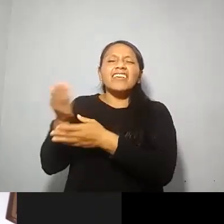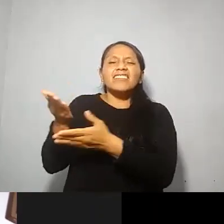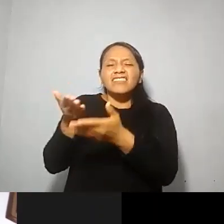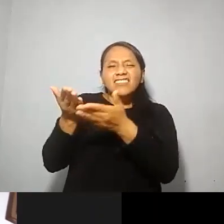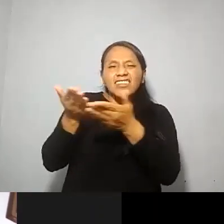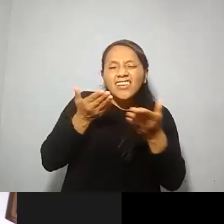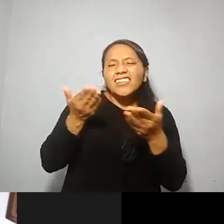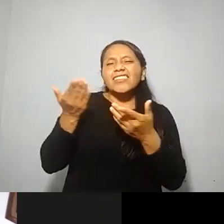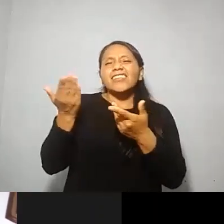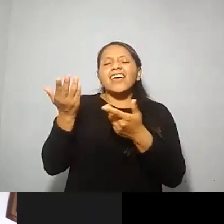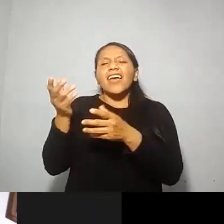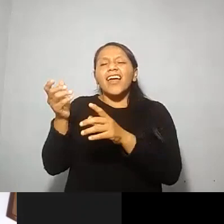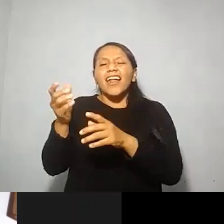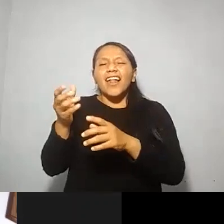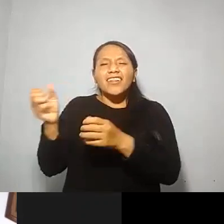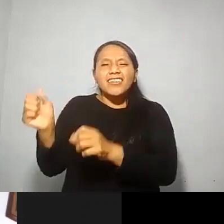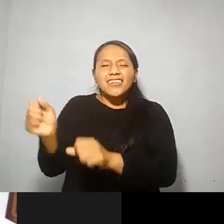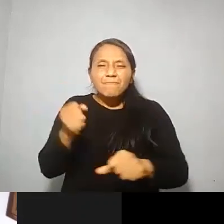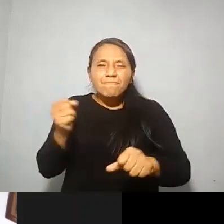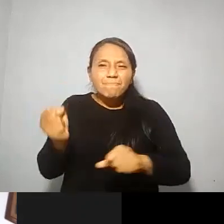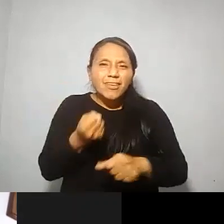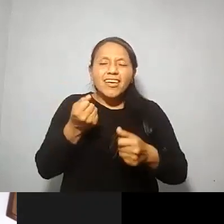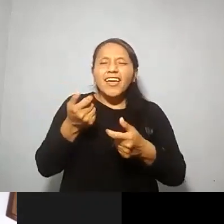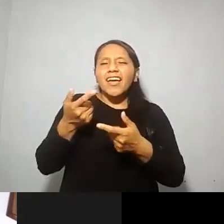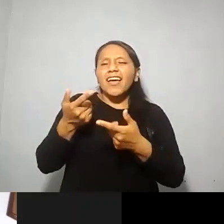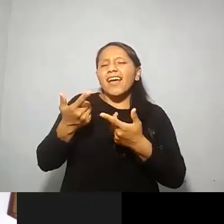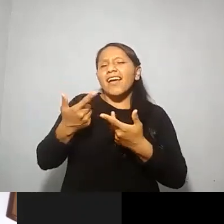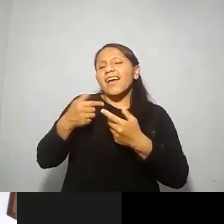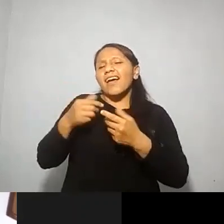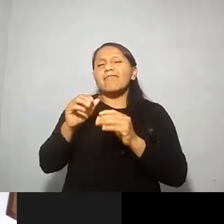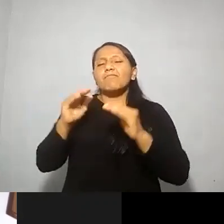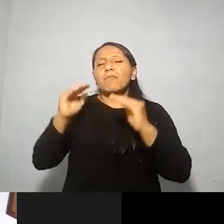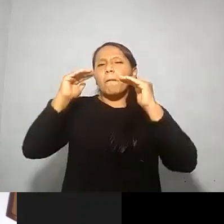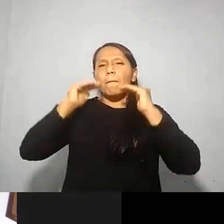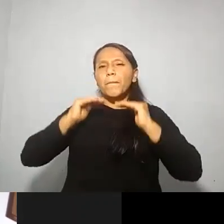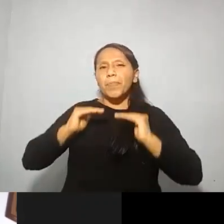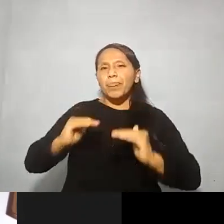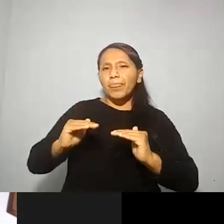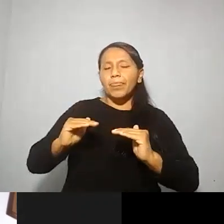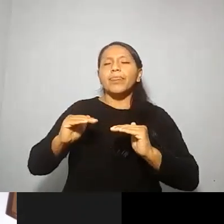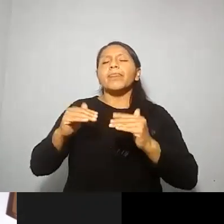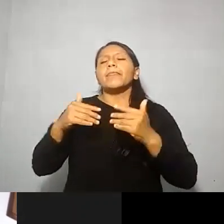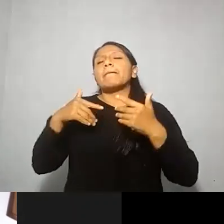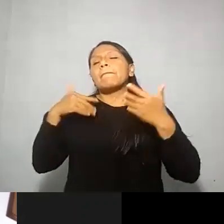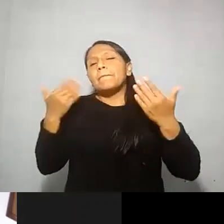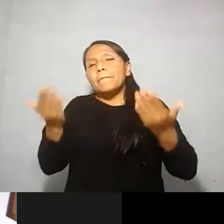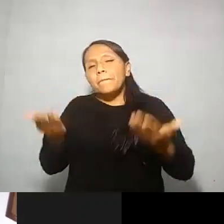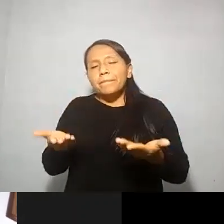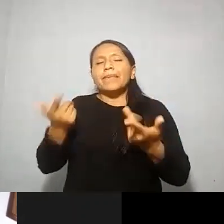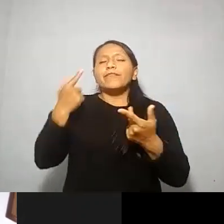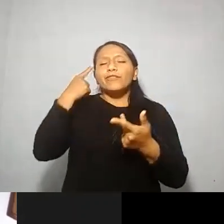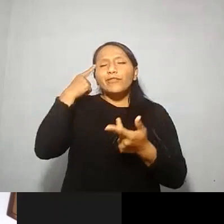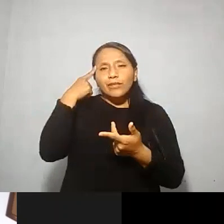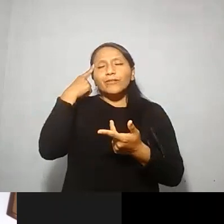asistentes, de limpieza, de los que se le denominan de bajo perfil. Entonces, esto plantea